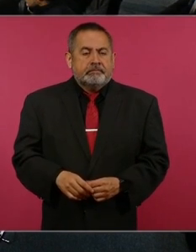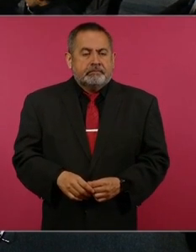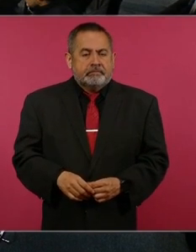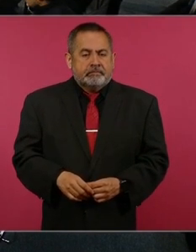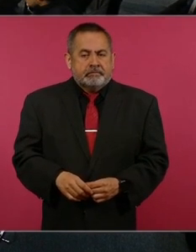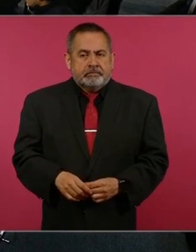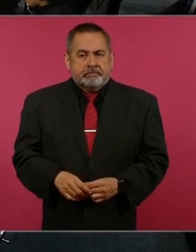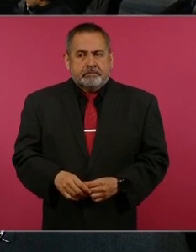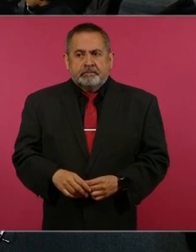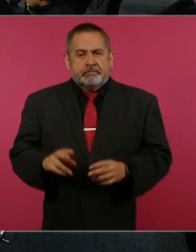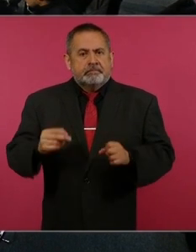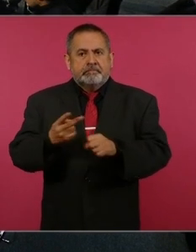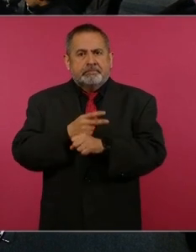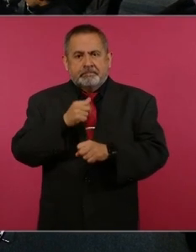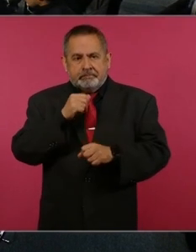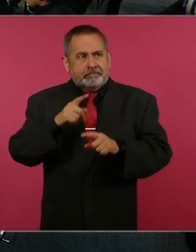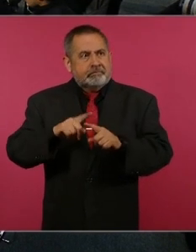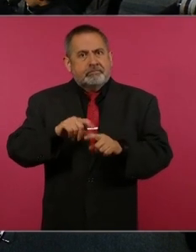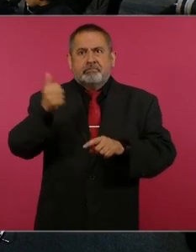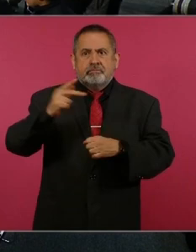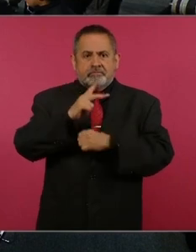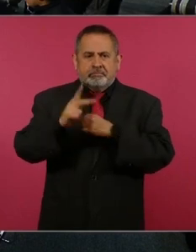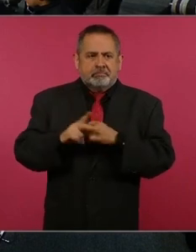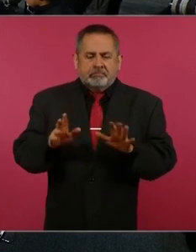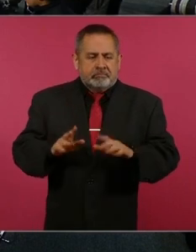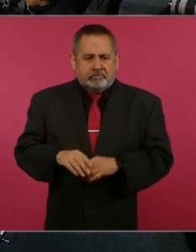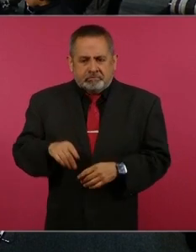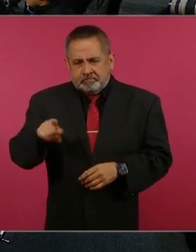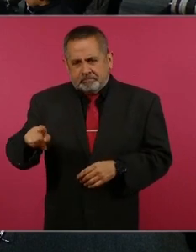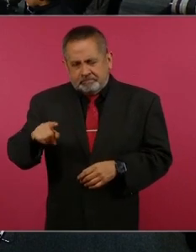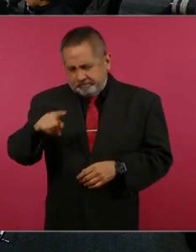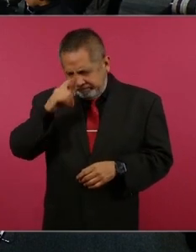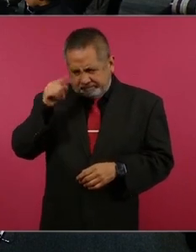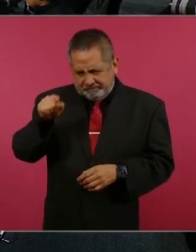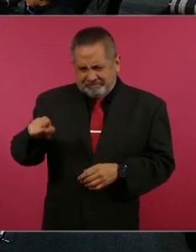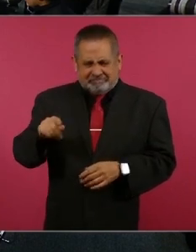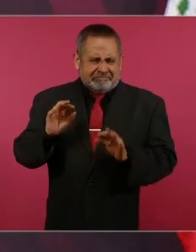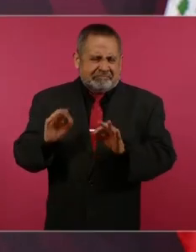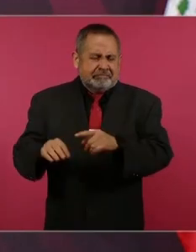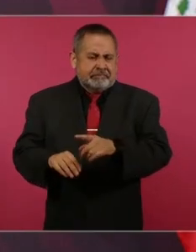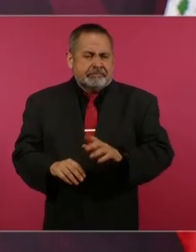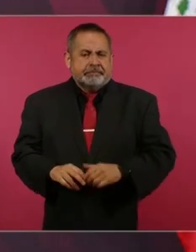no sucede en otros países. No nos costó, la verdad, mucho.